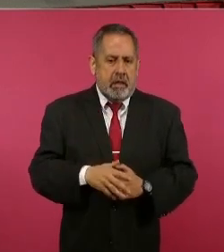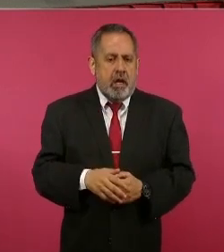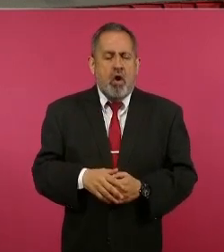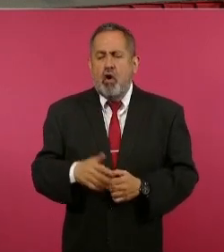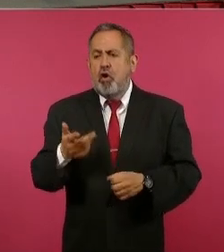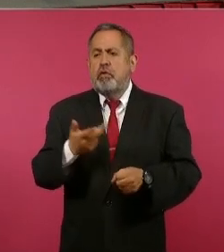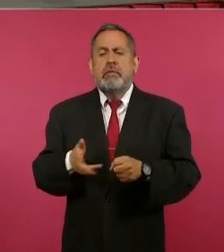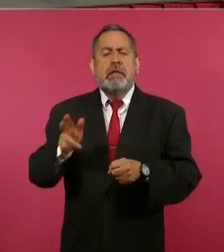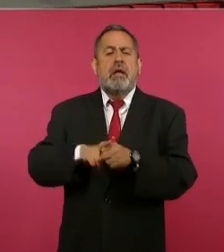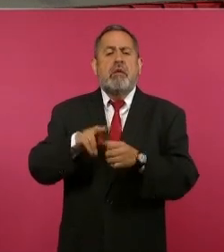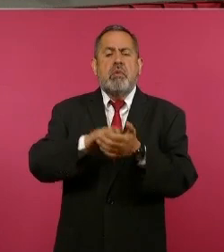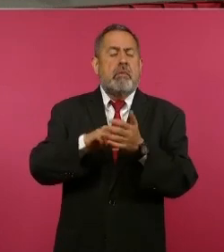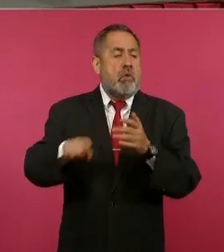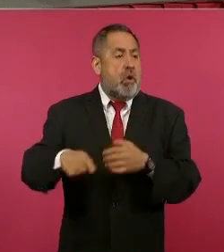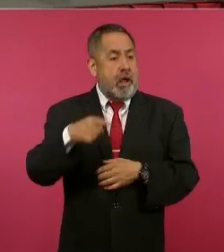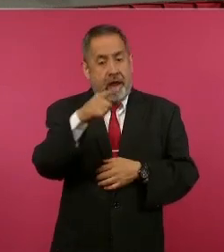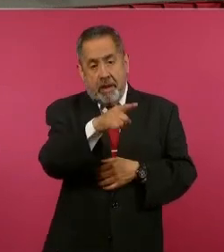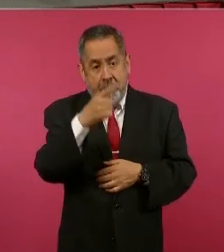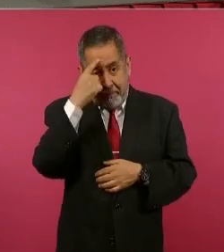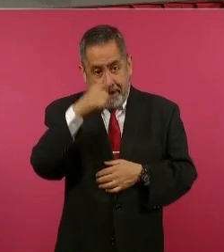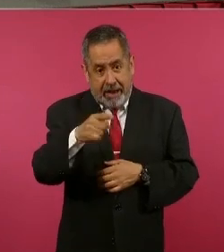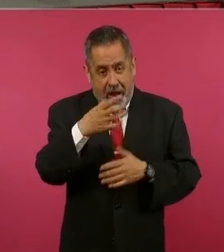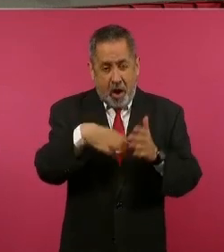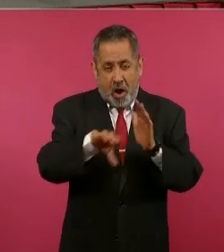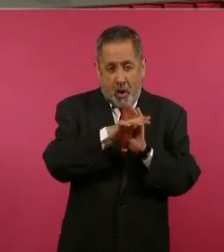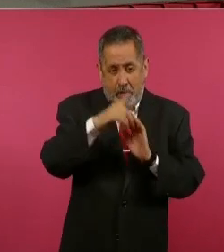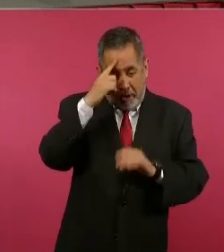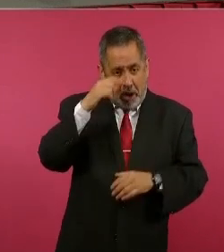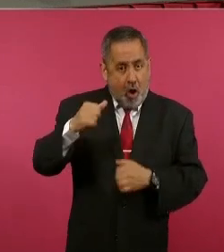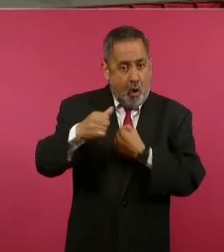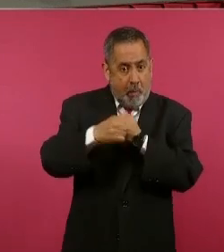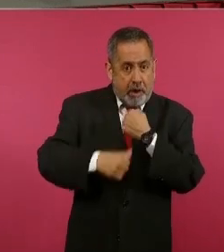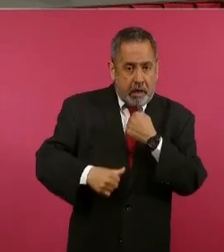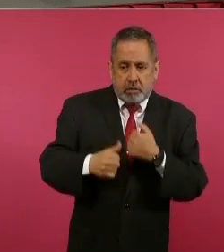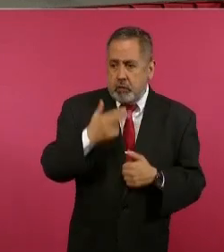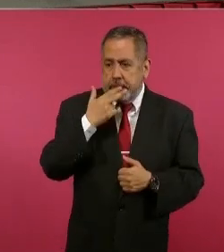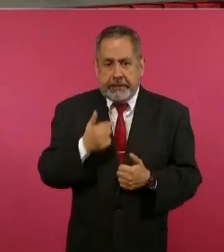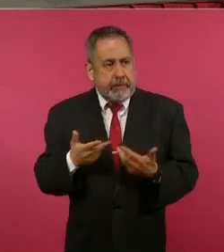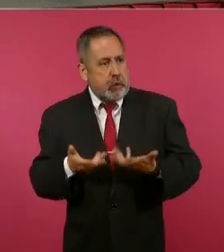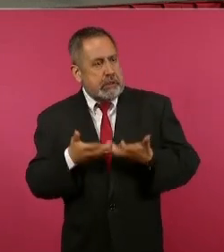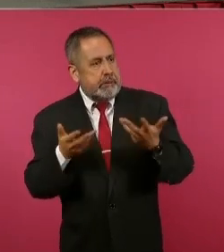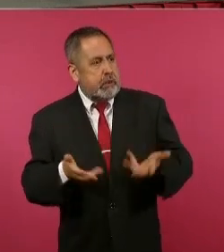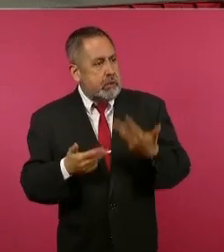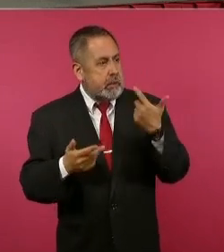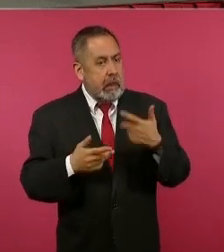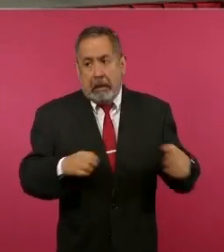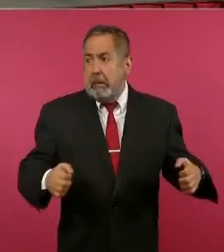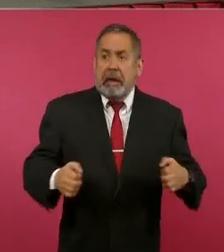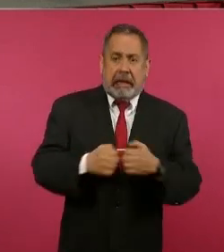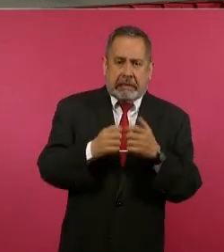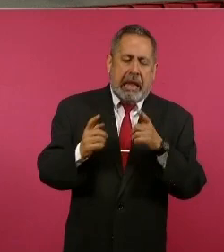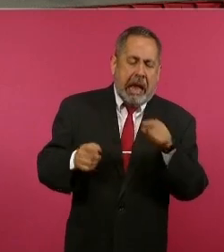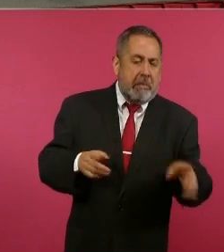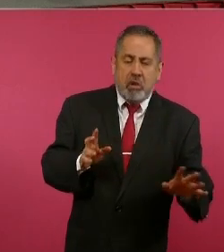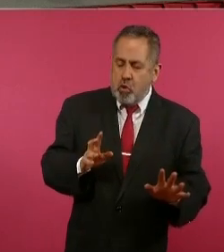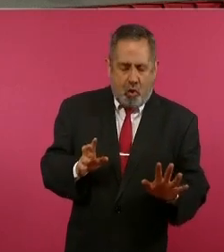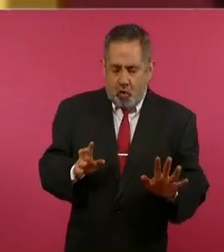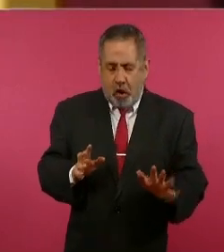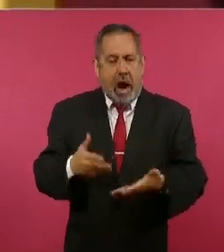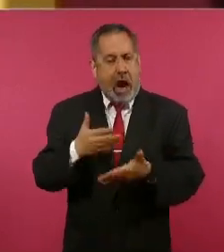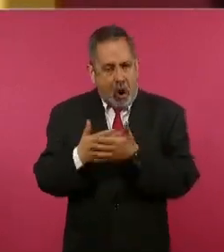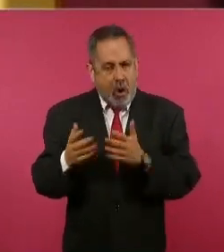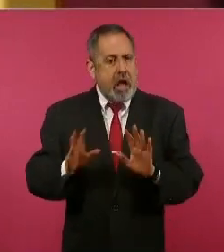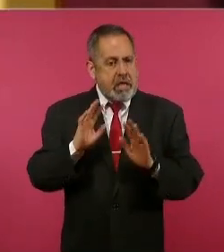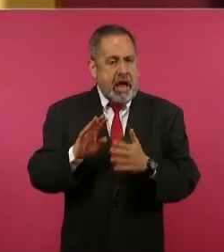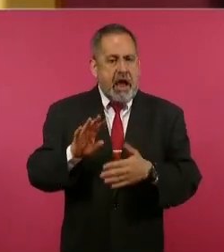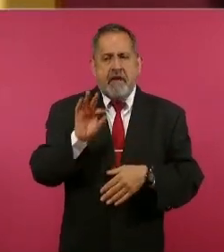hospitales que muchas veces los quirófanos no funcionaban, salvo cuando había alguna jornada o alguna urgencia. Ahora se va a poder programar